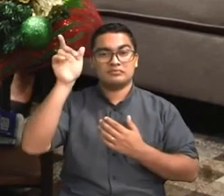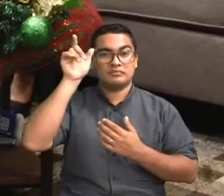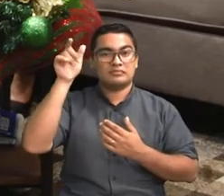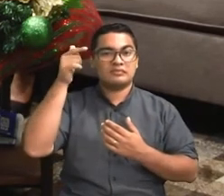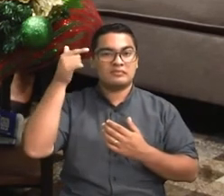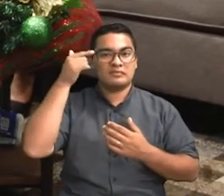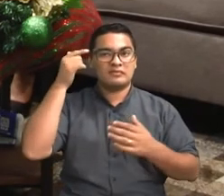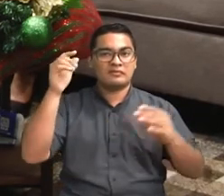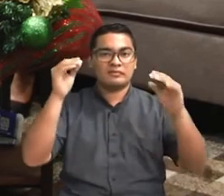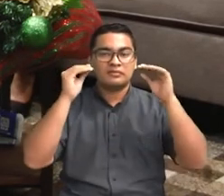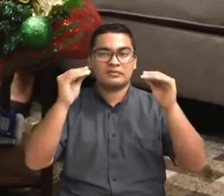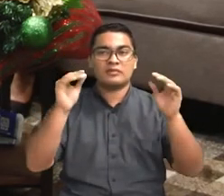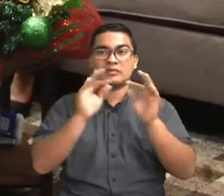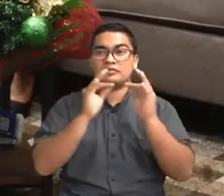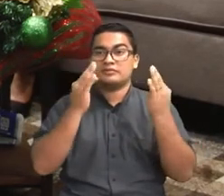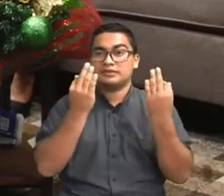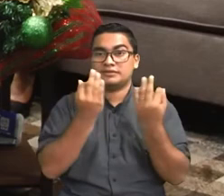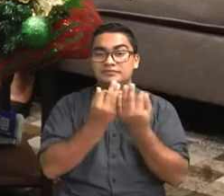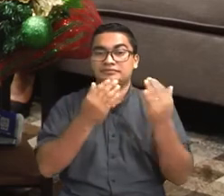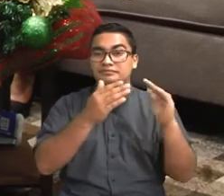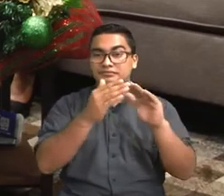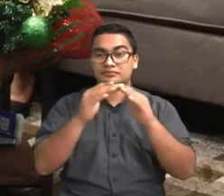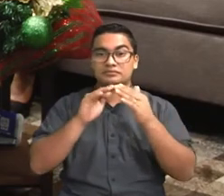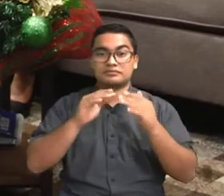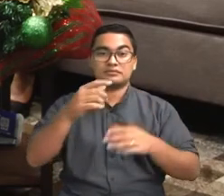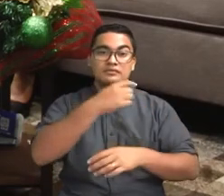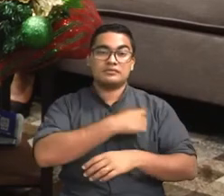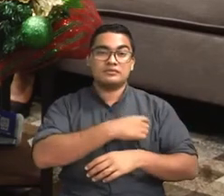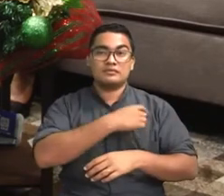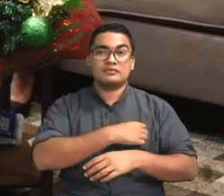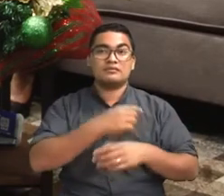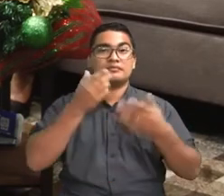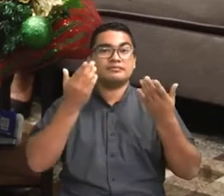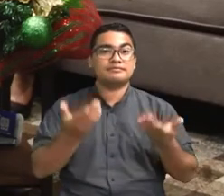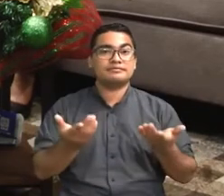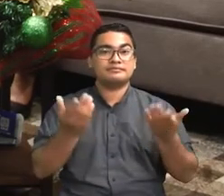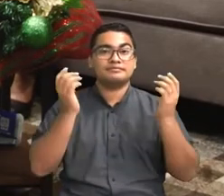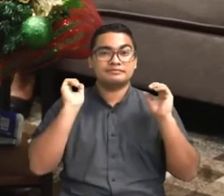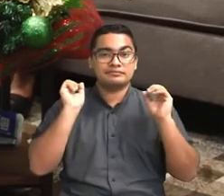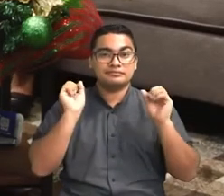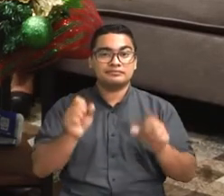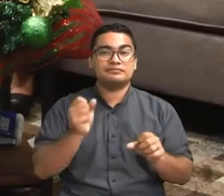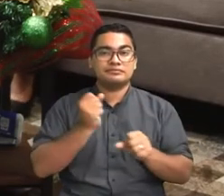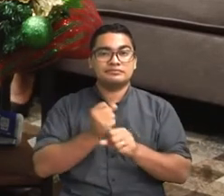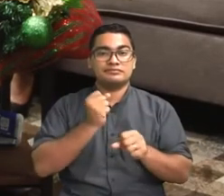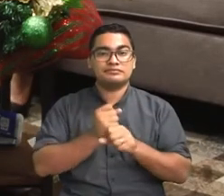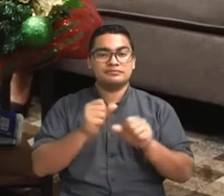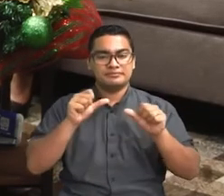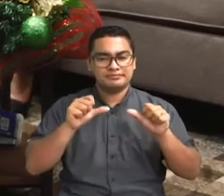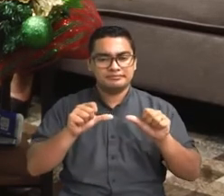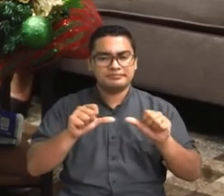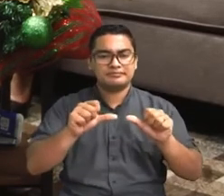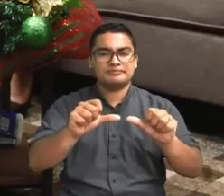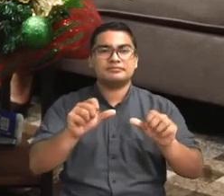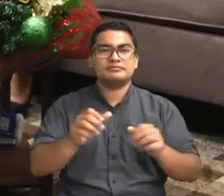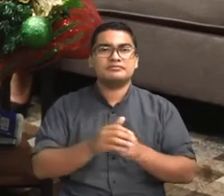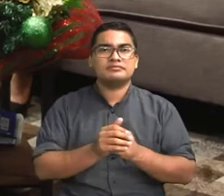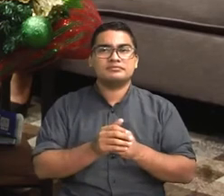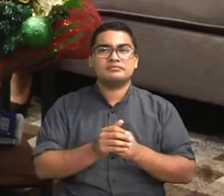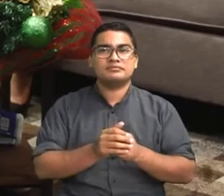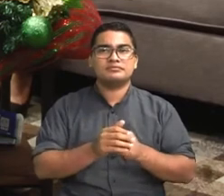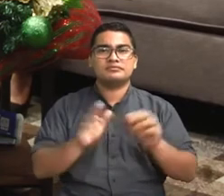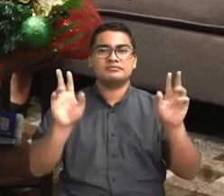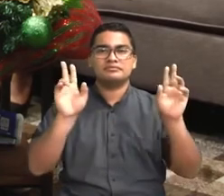Desde la educación, desde la familia, desde la comunidad, desde la escuela, para seguir trabajando en